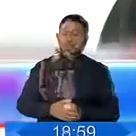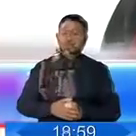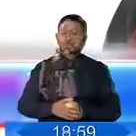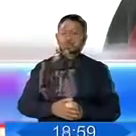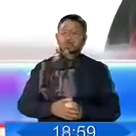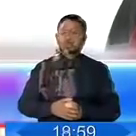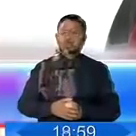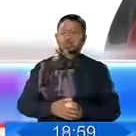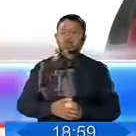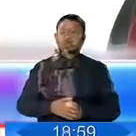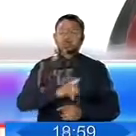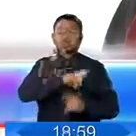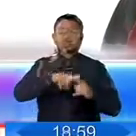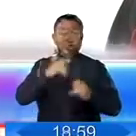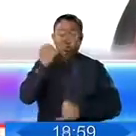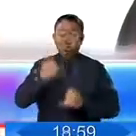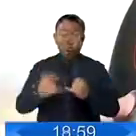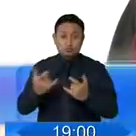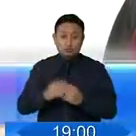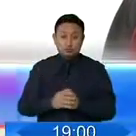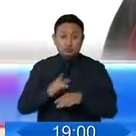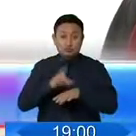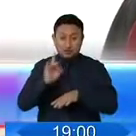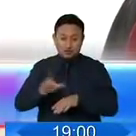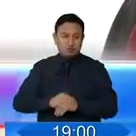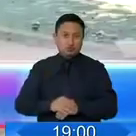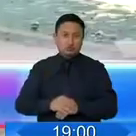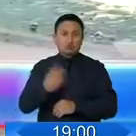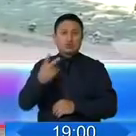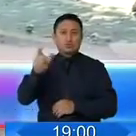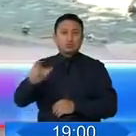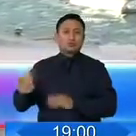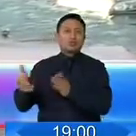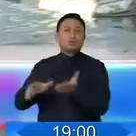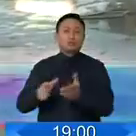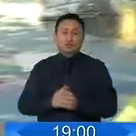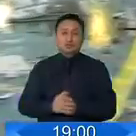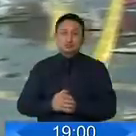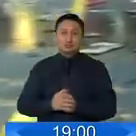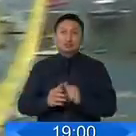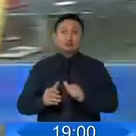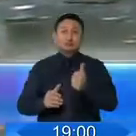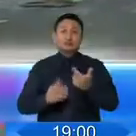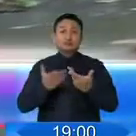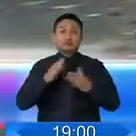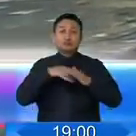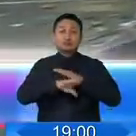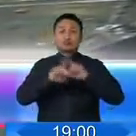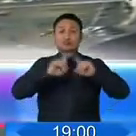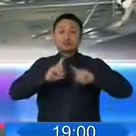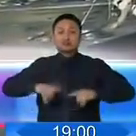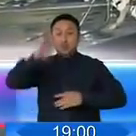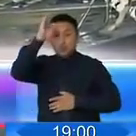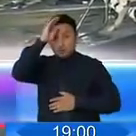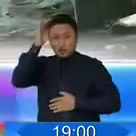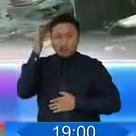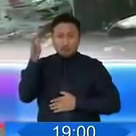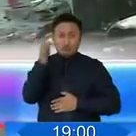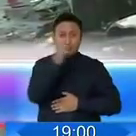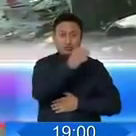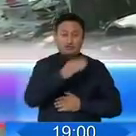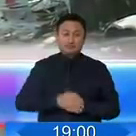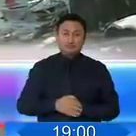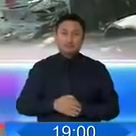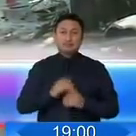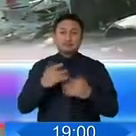las últimas consecuencias, porque no puede quedar así, son unas vidas que se han perdido. Los otros ocupantes permanecen internados en diferentes casas de salud. Les